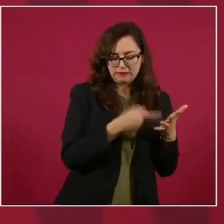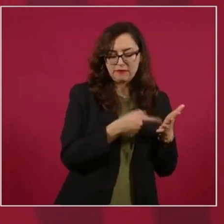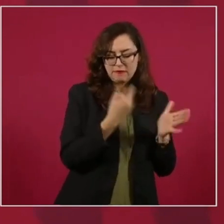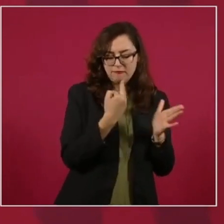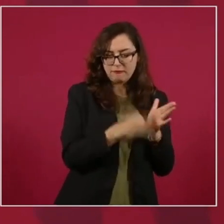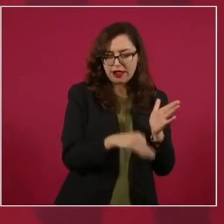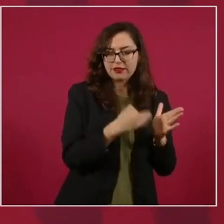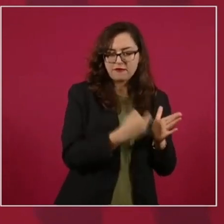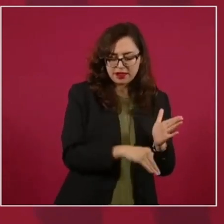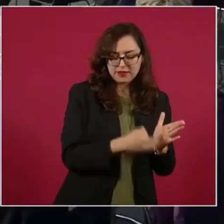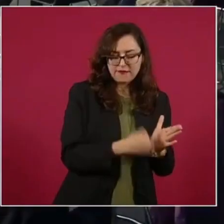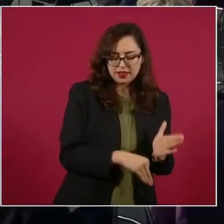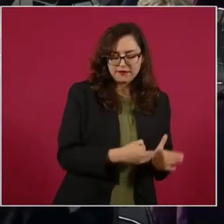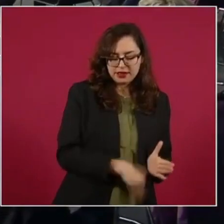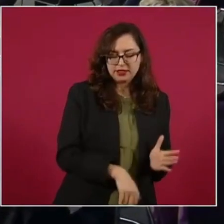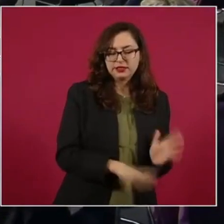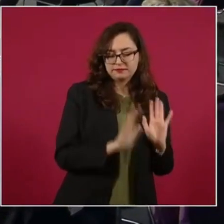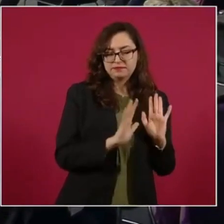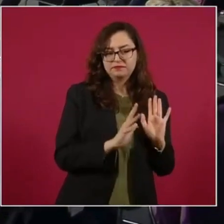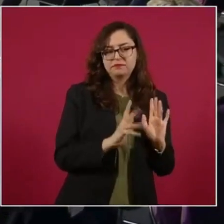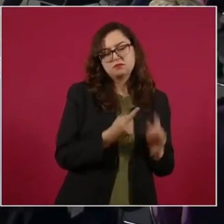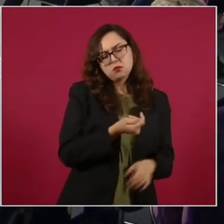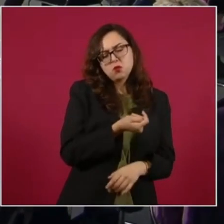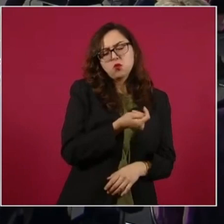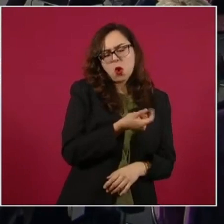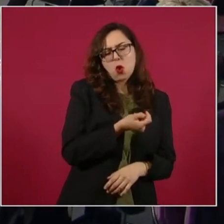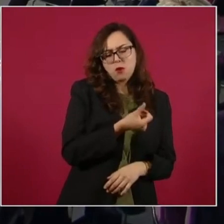He cumplido